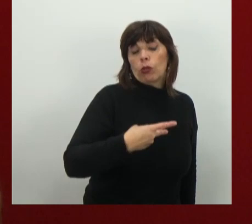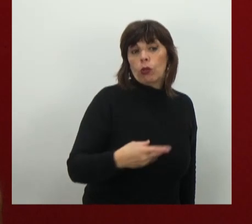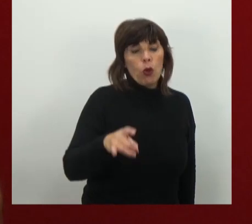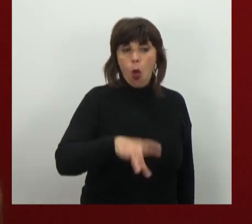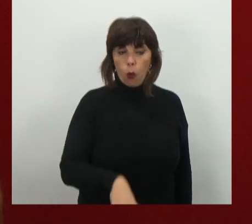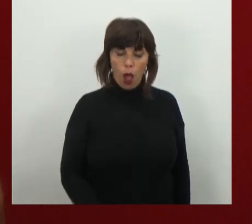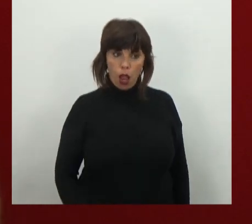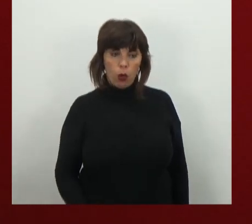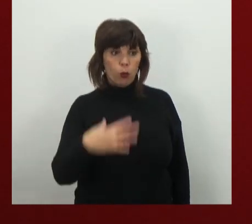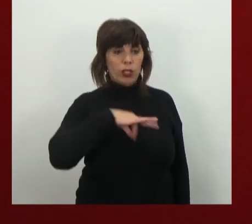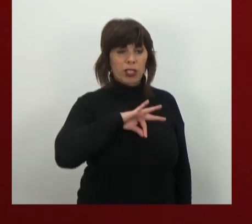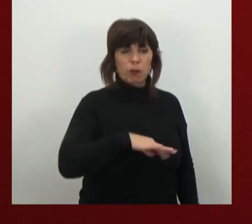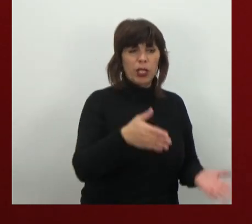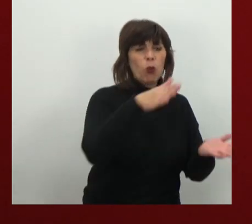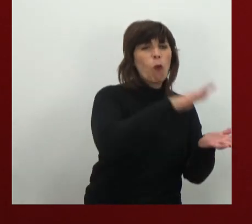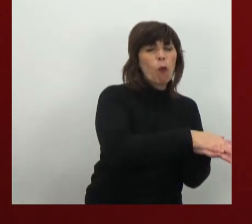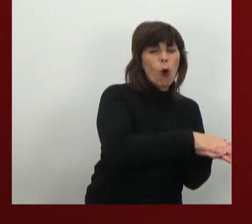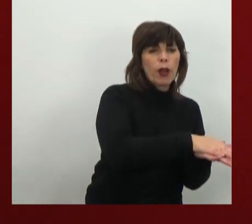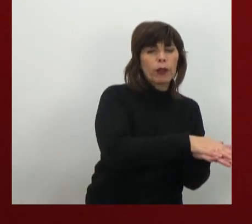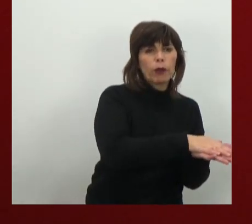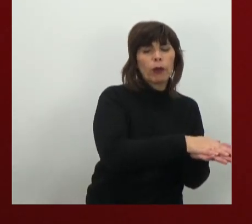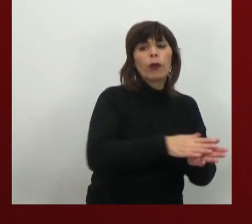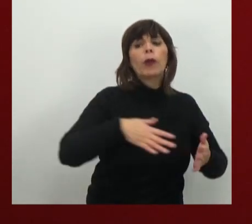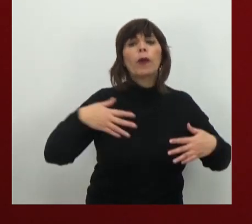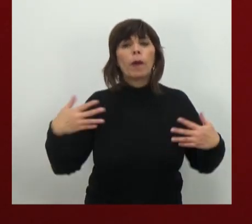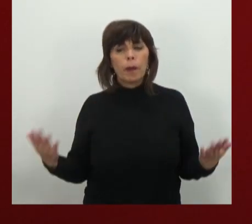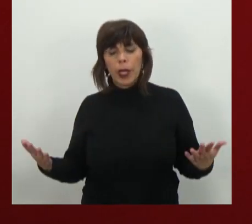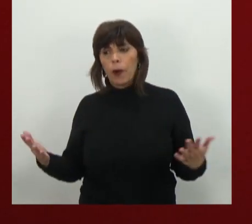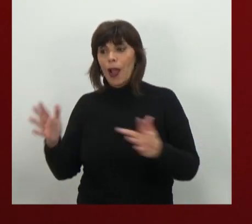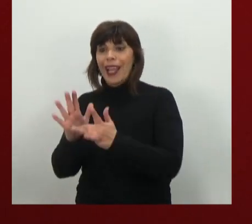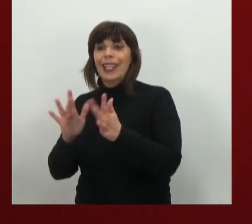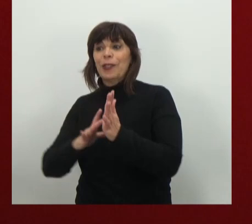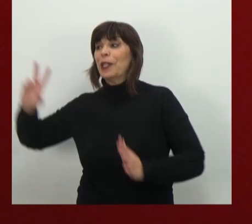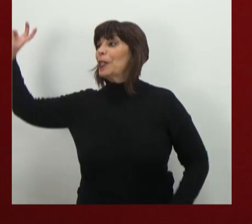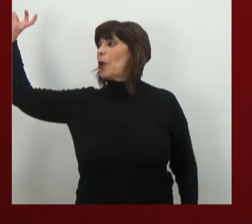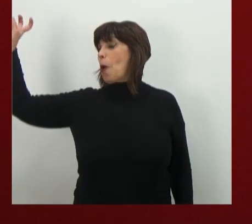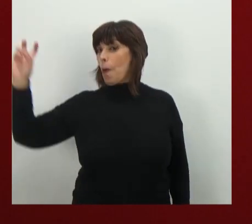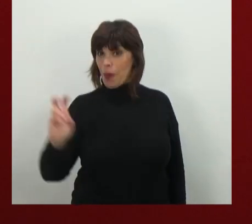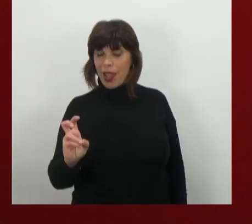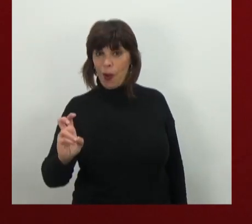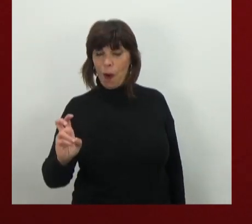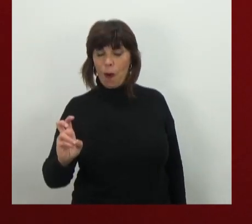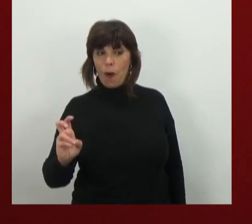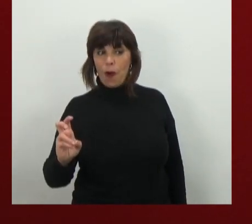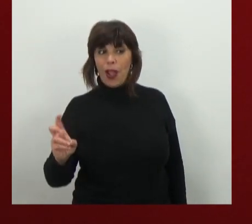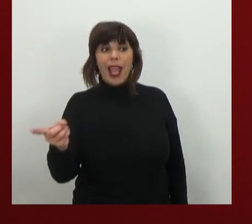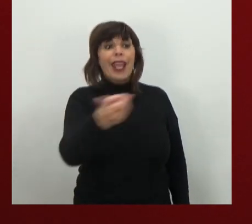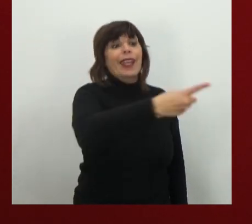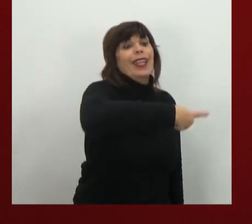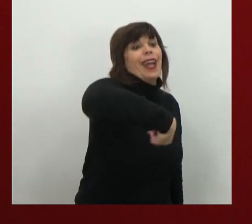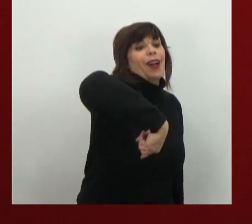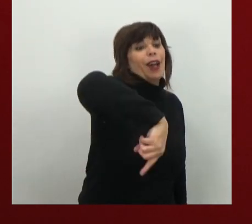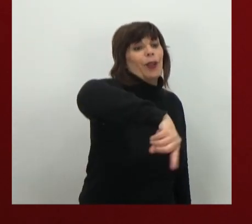vida, Él nos echó un cable. Y esa pila que estaba, esa batería que estaba presente, pero estaba